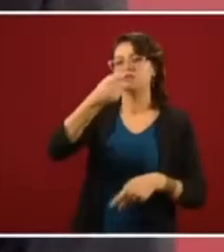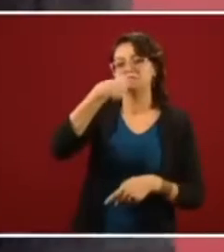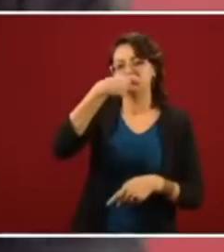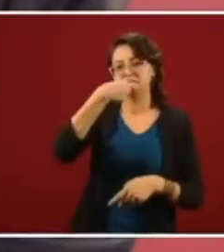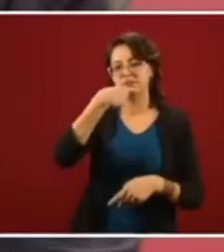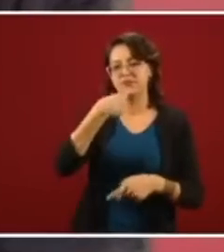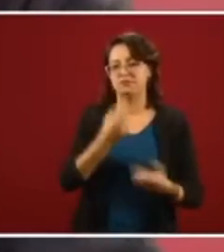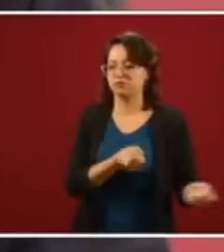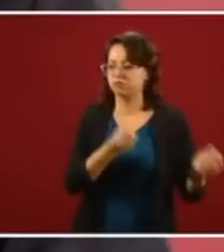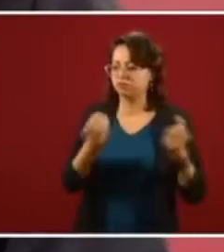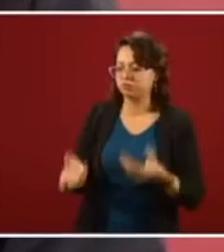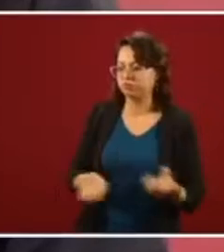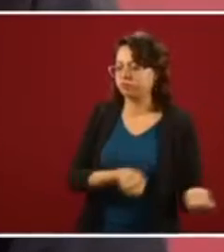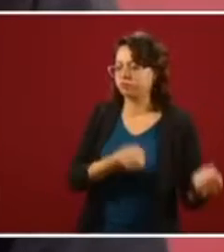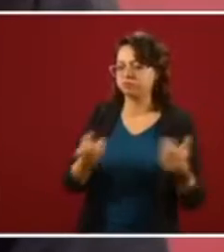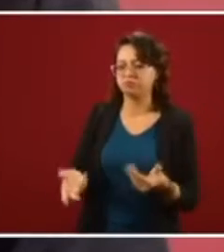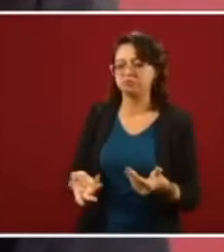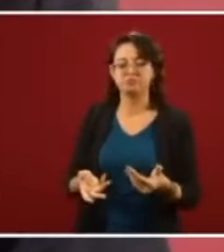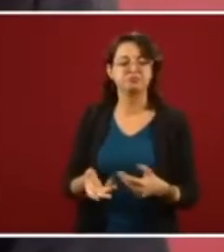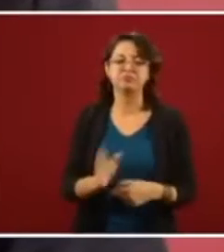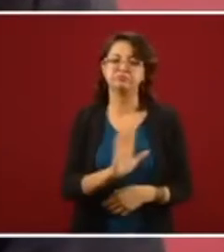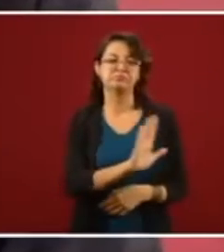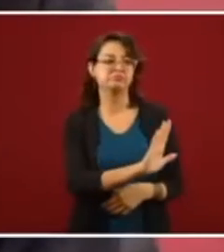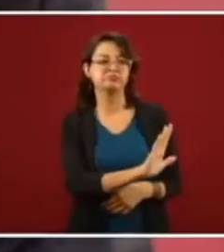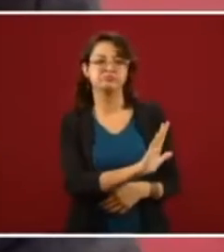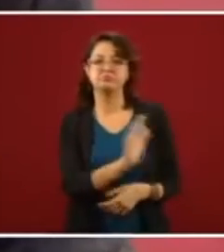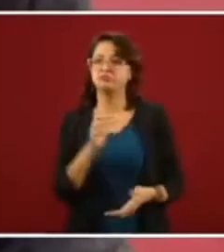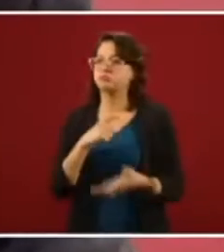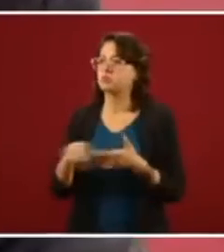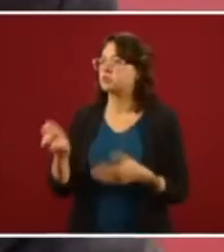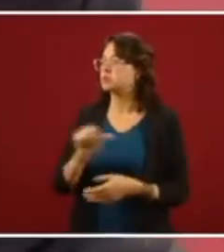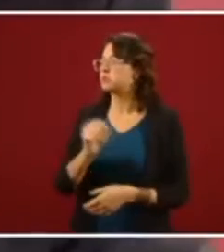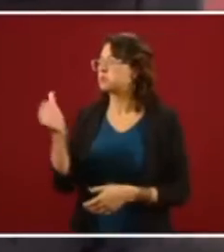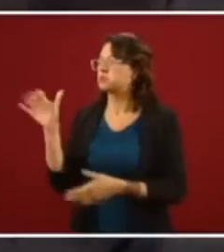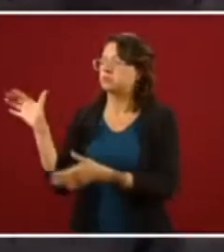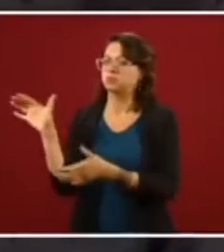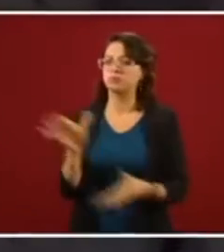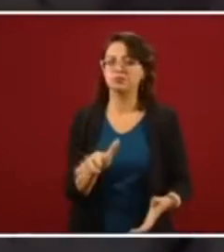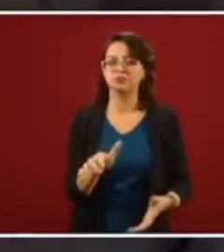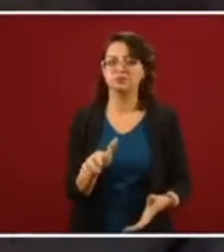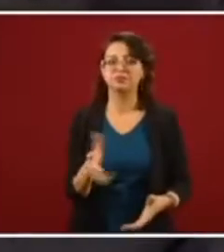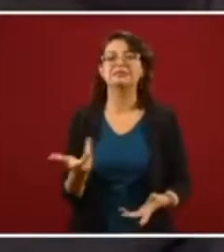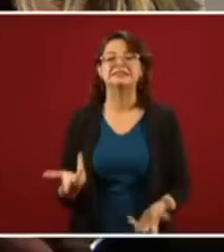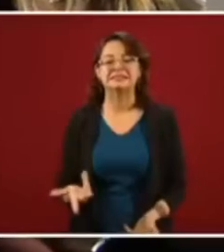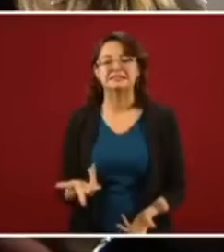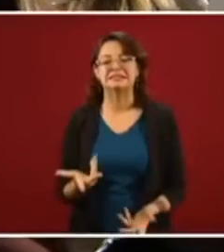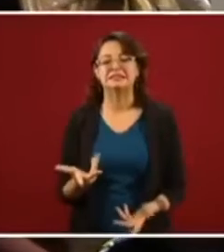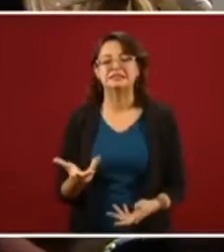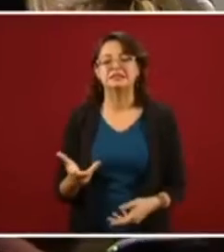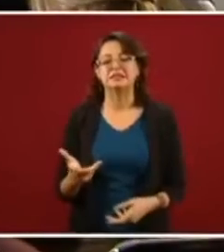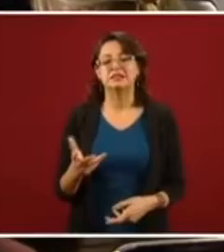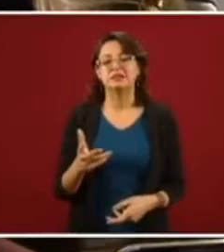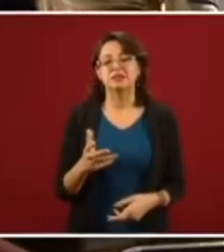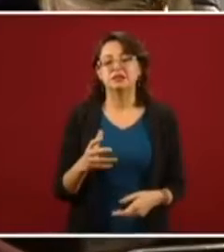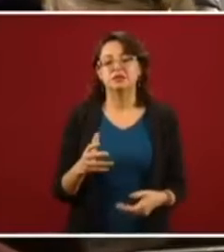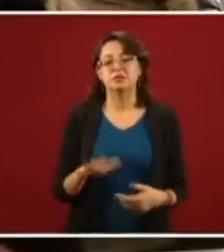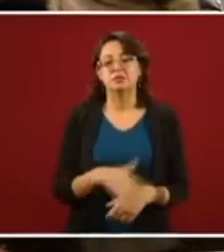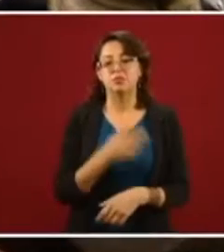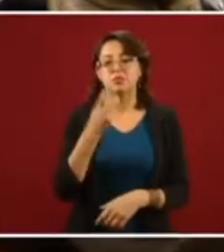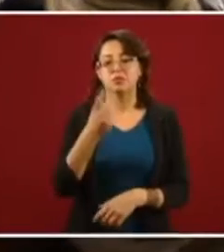de este tipo de medicamentos. Por eso la Secretaría de la Función